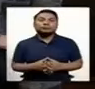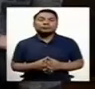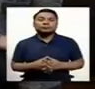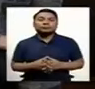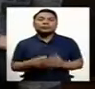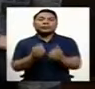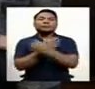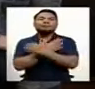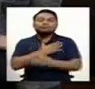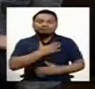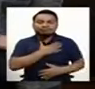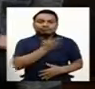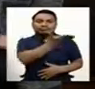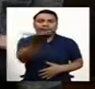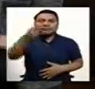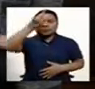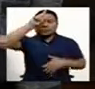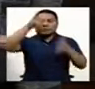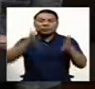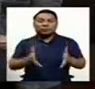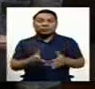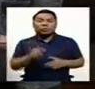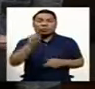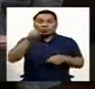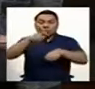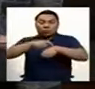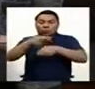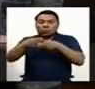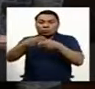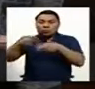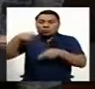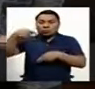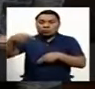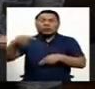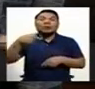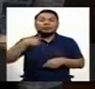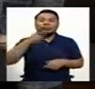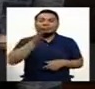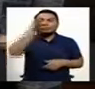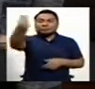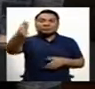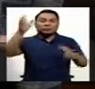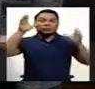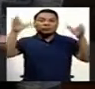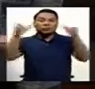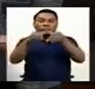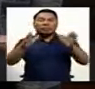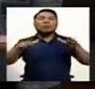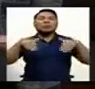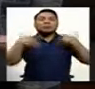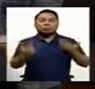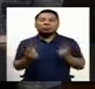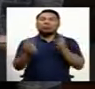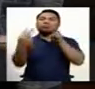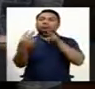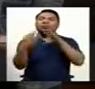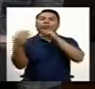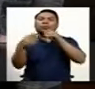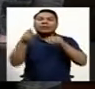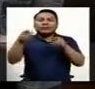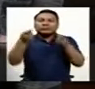Queridos compatriotas, en pocas horas iré al Congreso para enfrentar el intento de vacancia